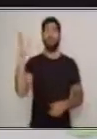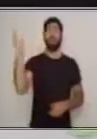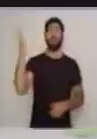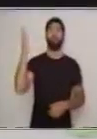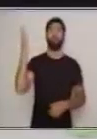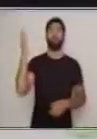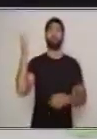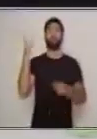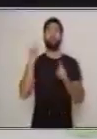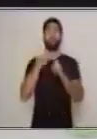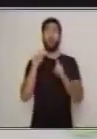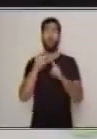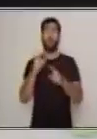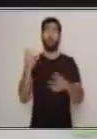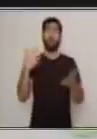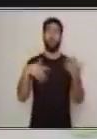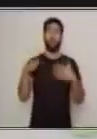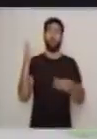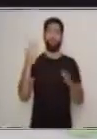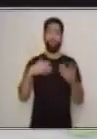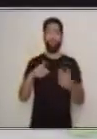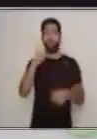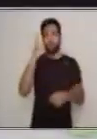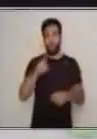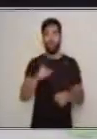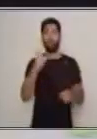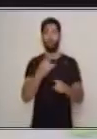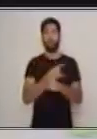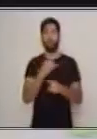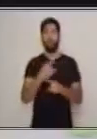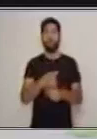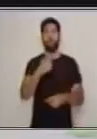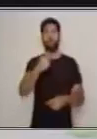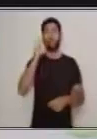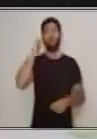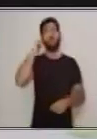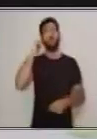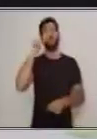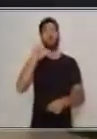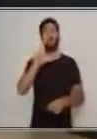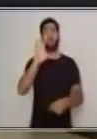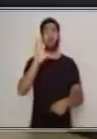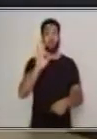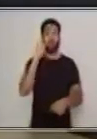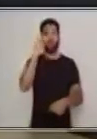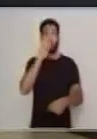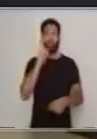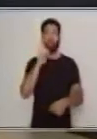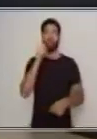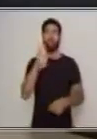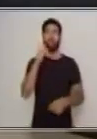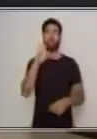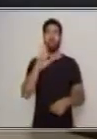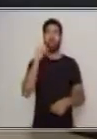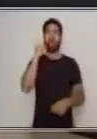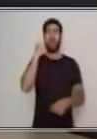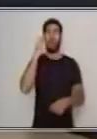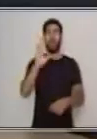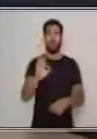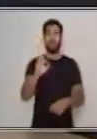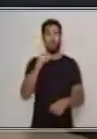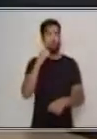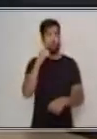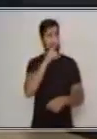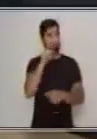algunas palabras, puedes colocar un glosario. Y entonces, en este espacio